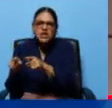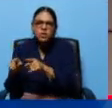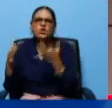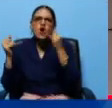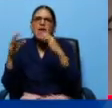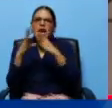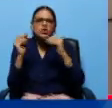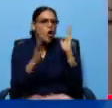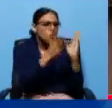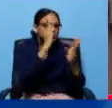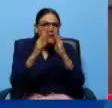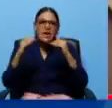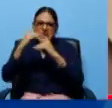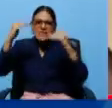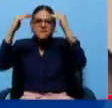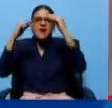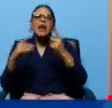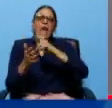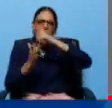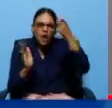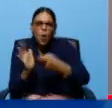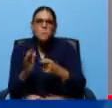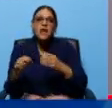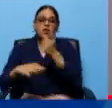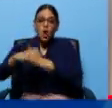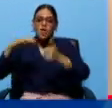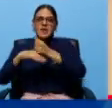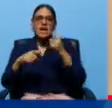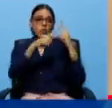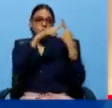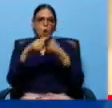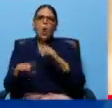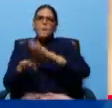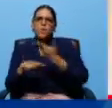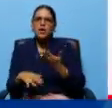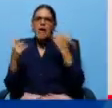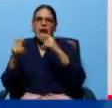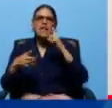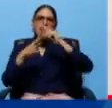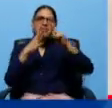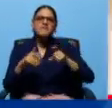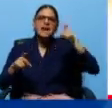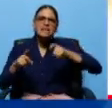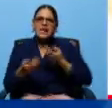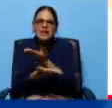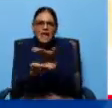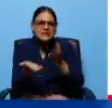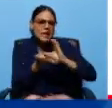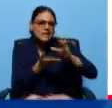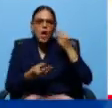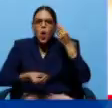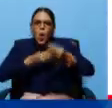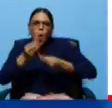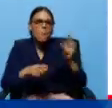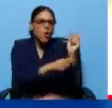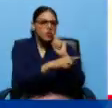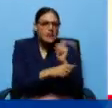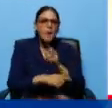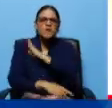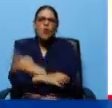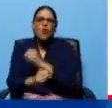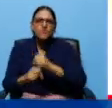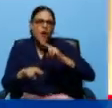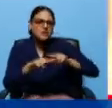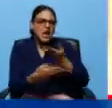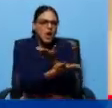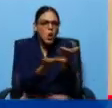todos los niveles educativos, es más complejo para el director administrarlo porque tienes distintas velocidades, fuerzas de los